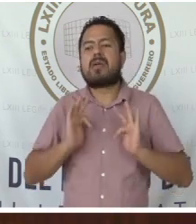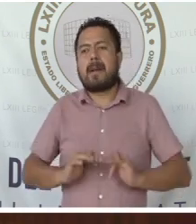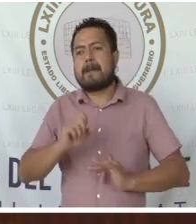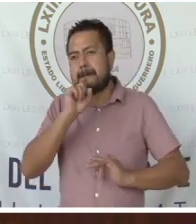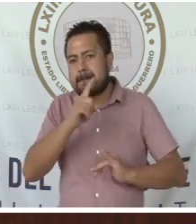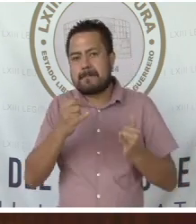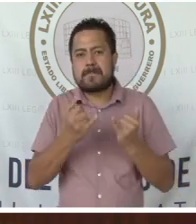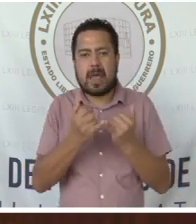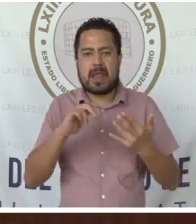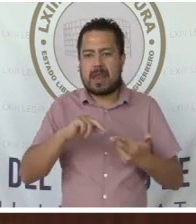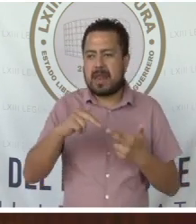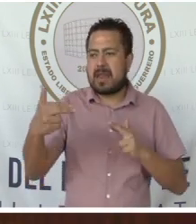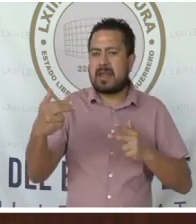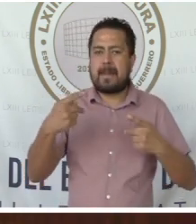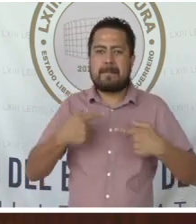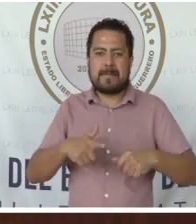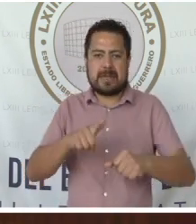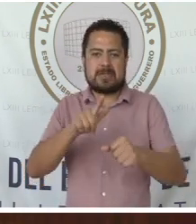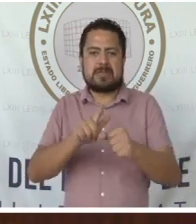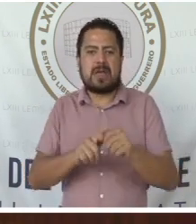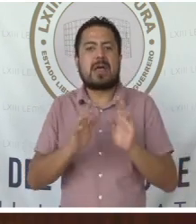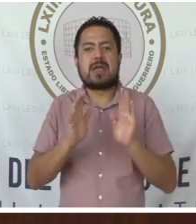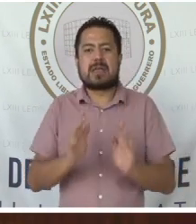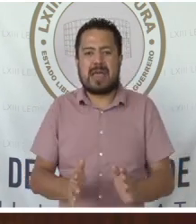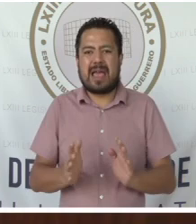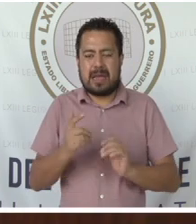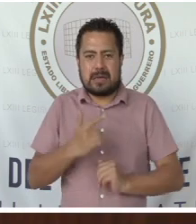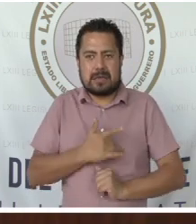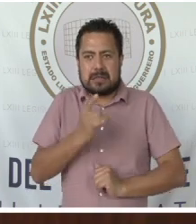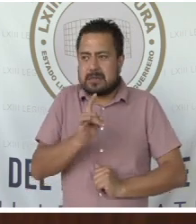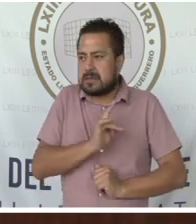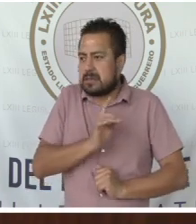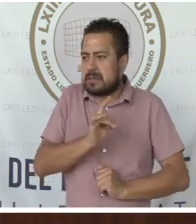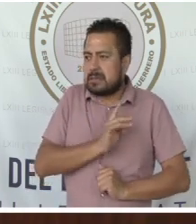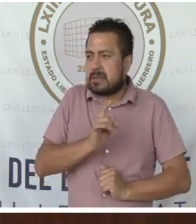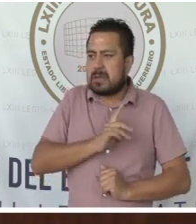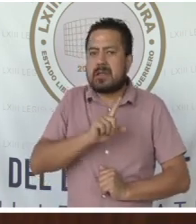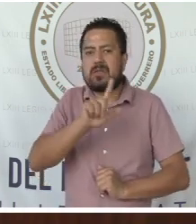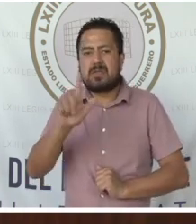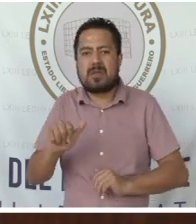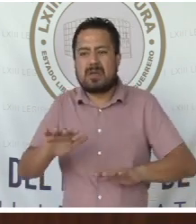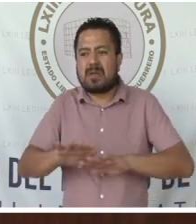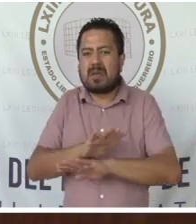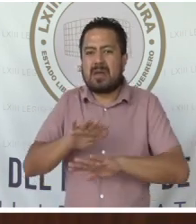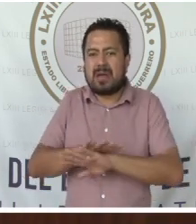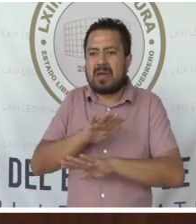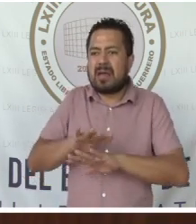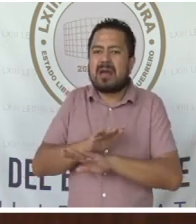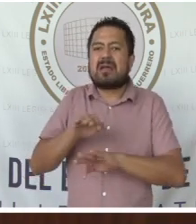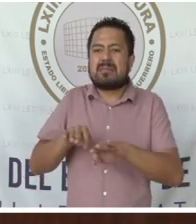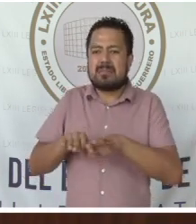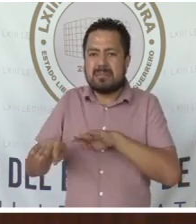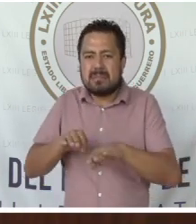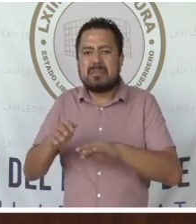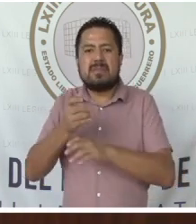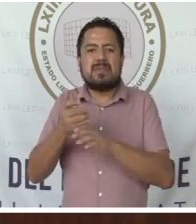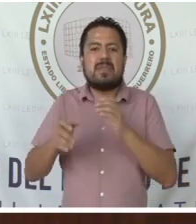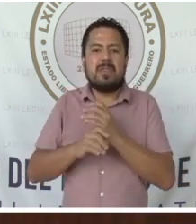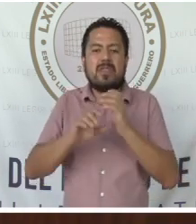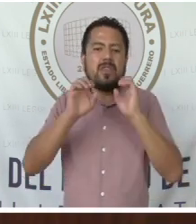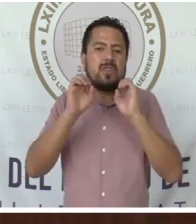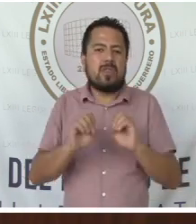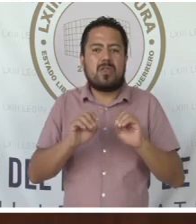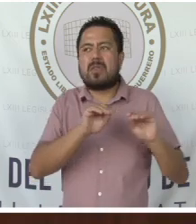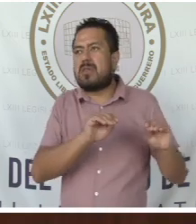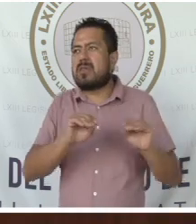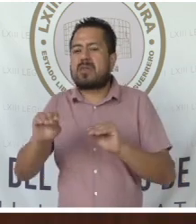sus relaciones interpersonales, ya que la psicosis generada los obliga a cambiar de hábitos, de trabajo o incluso